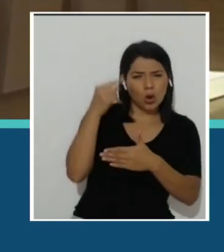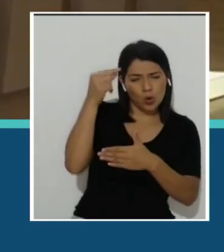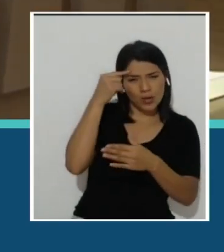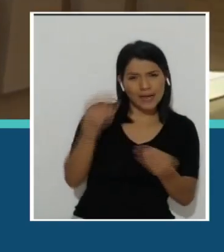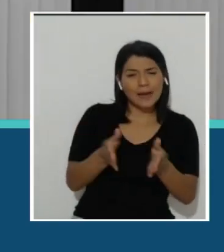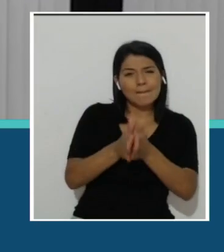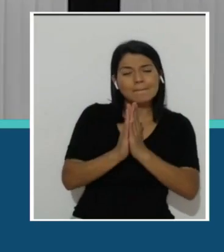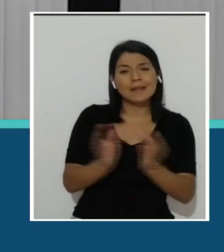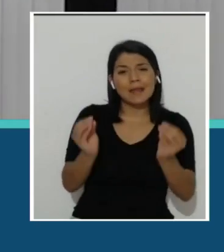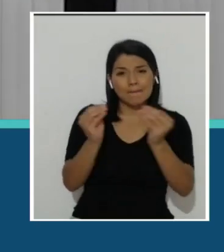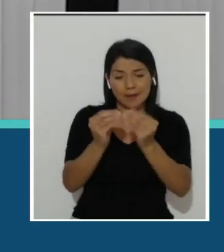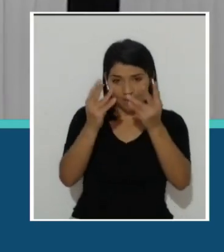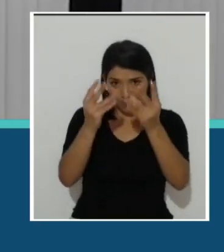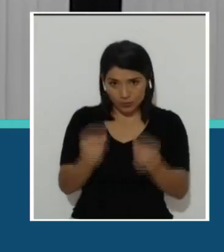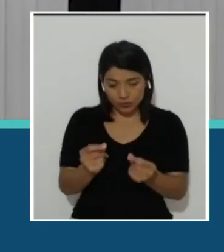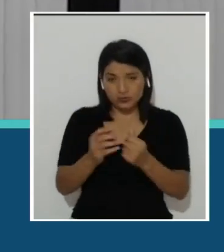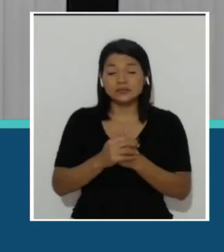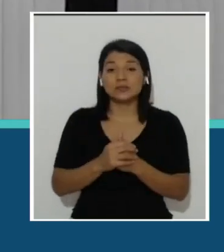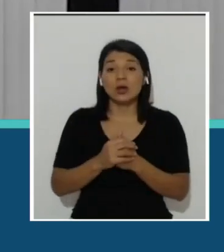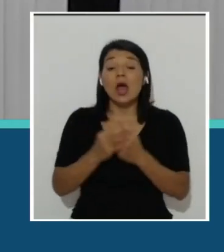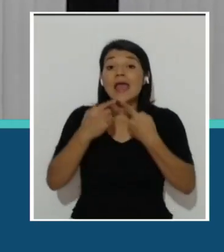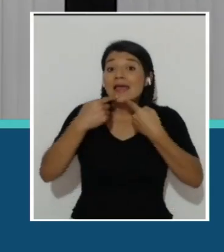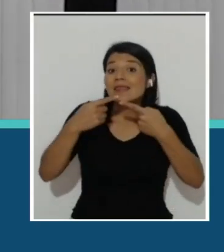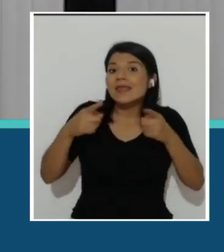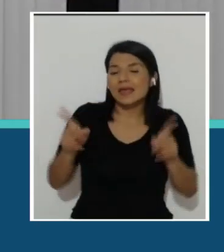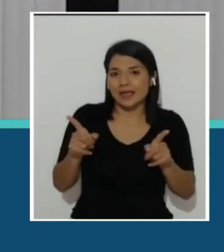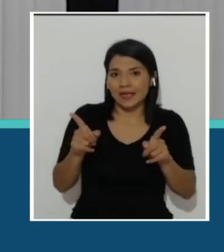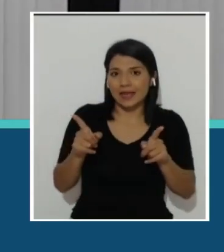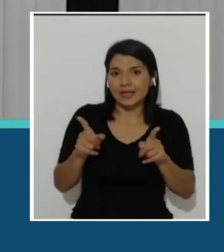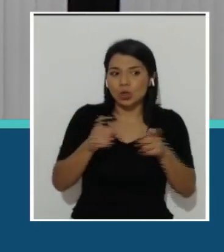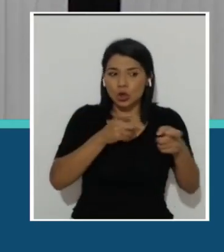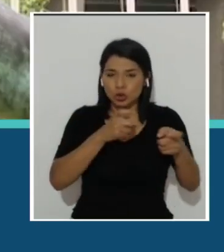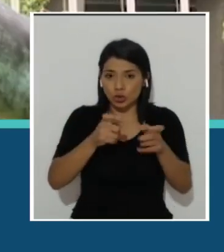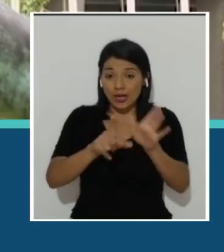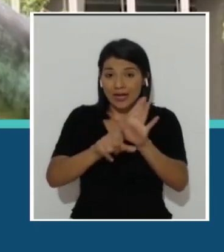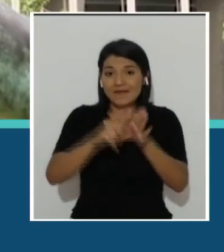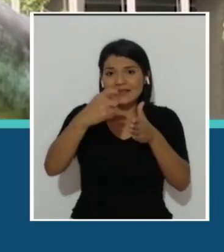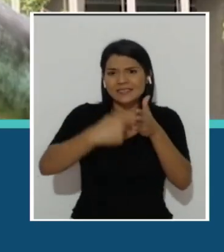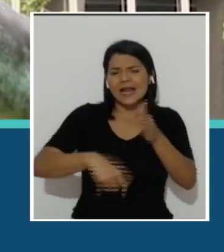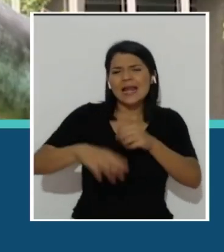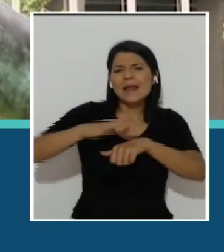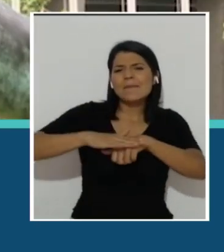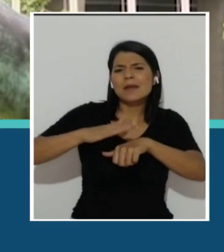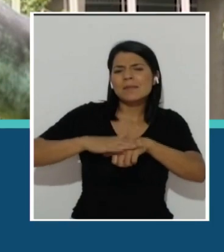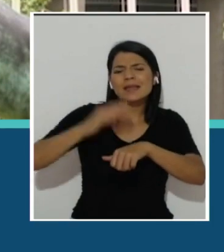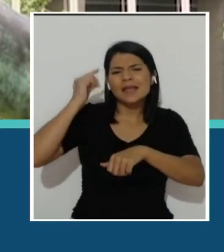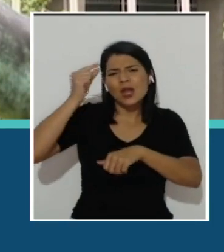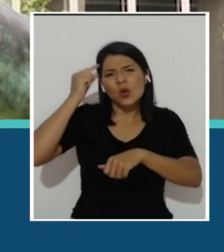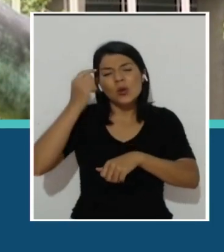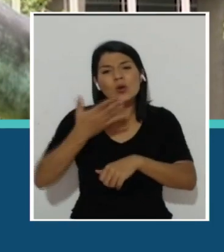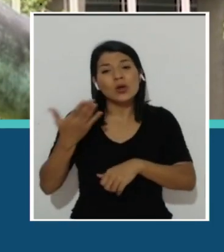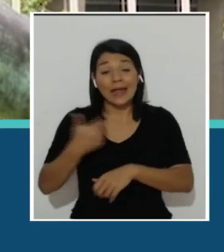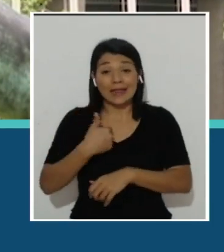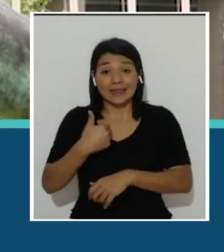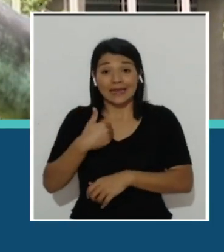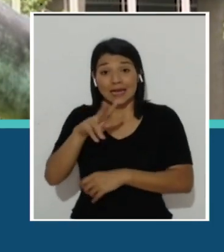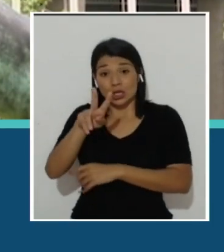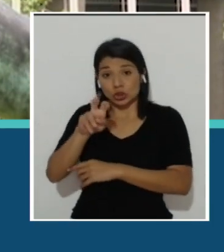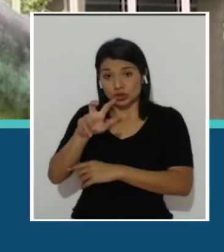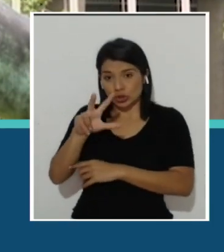la regla fiscal le permitirá al equipo liderado por el mandatario Rodrigo Chávez tener a su alcance 230.000 millones de colones